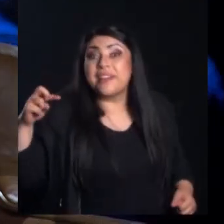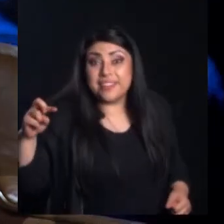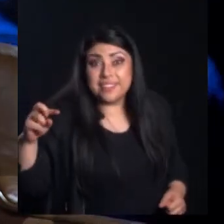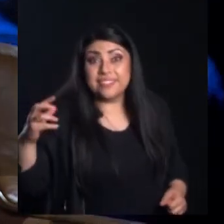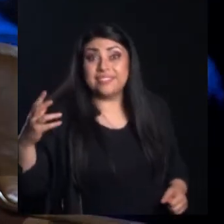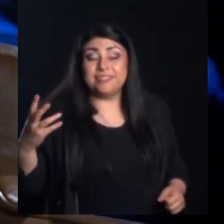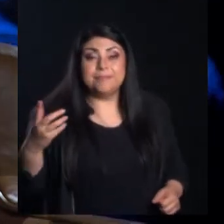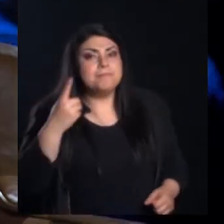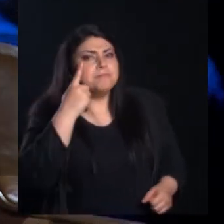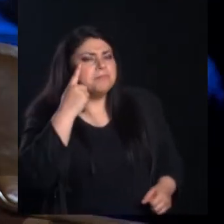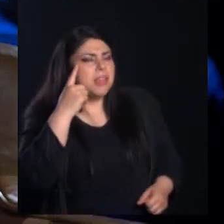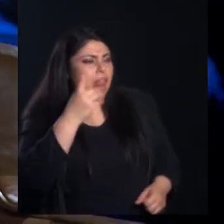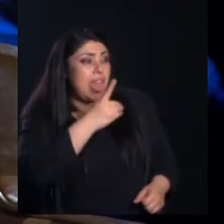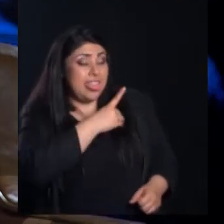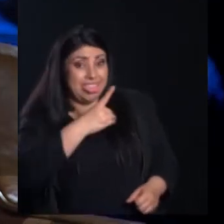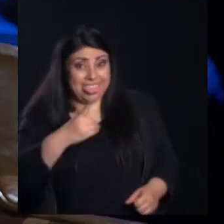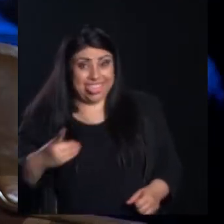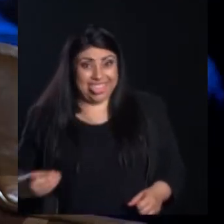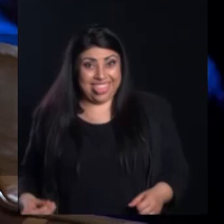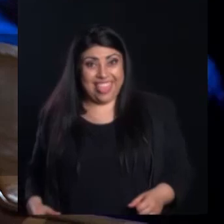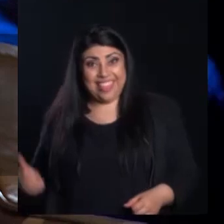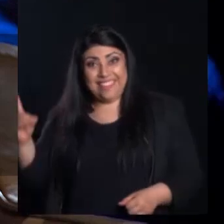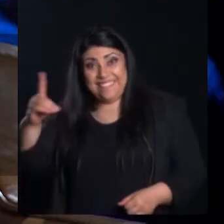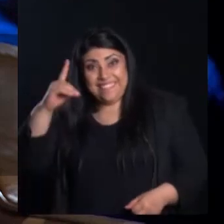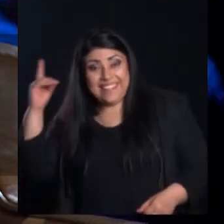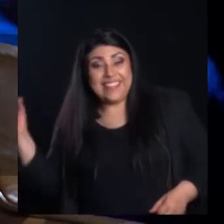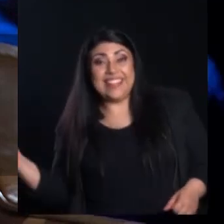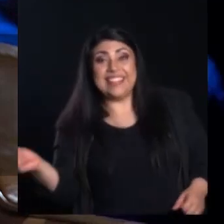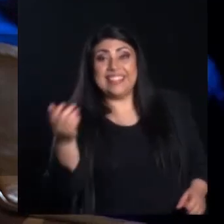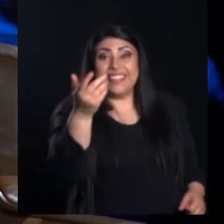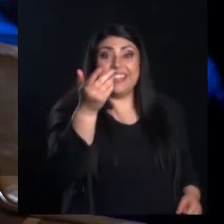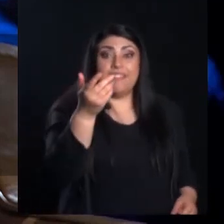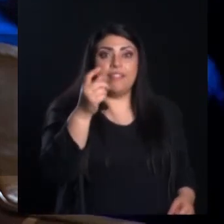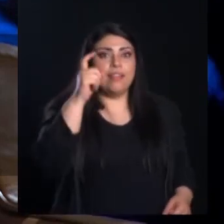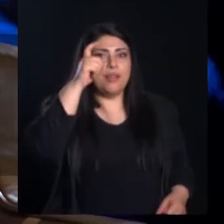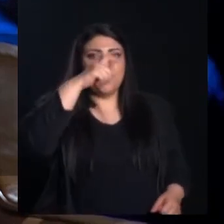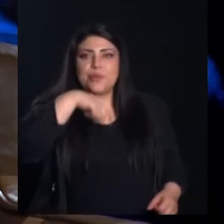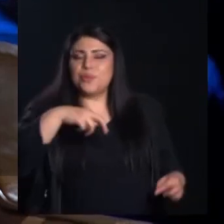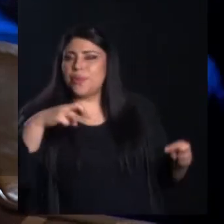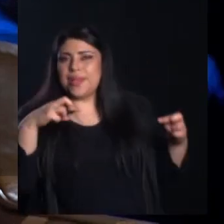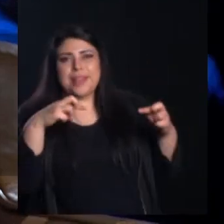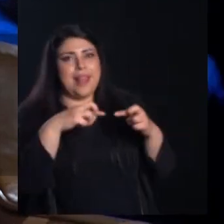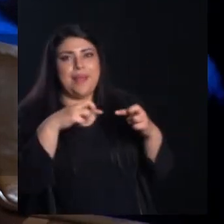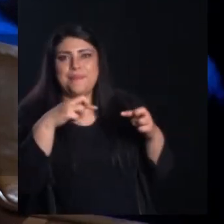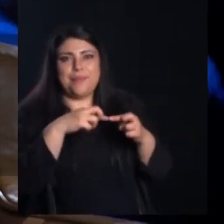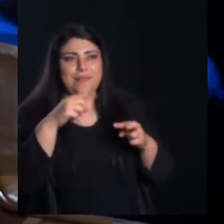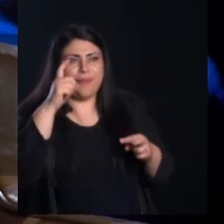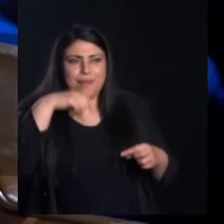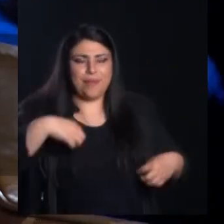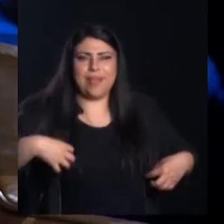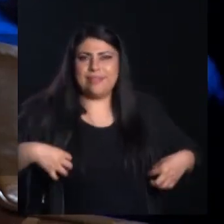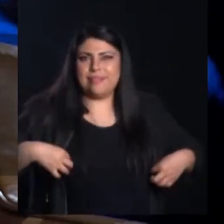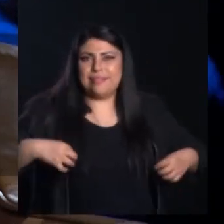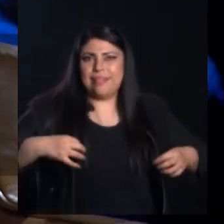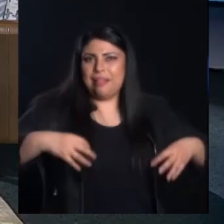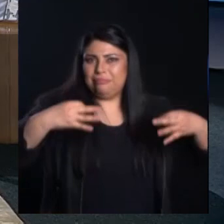la vida ya en el campo no era el perfecto no estaba bien vestido para el momento no estaba bañado quizás